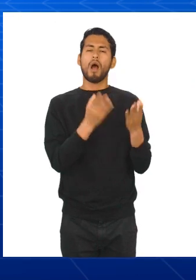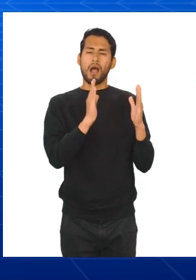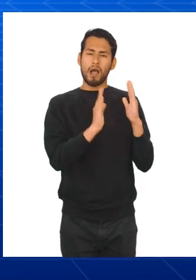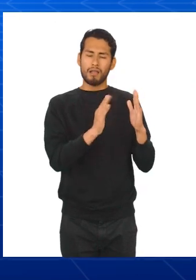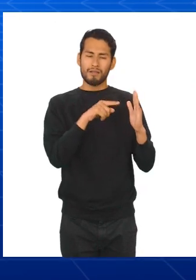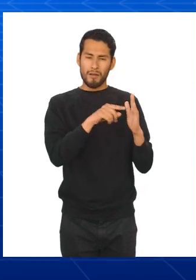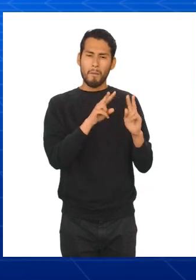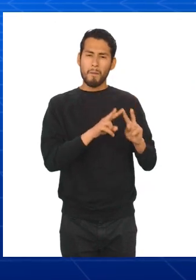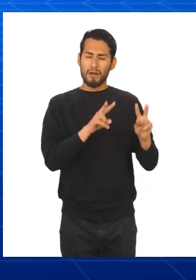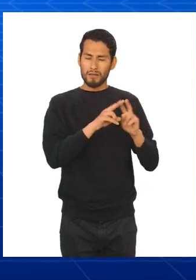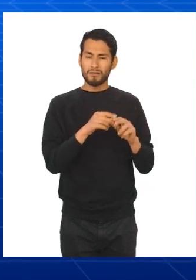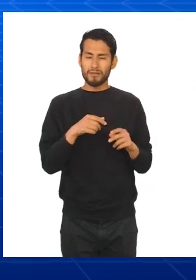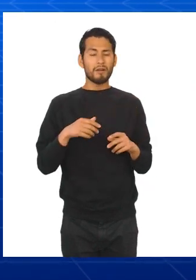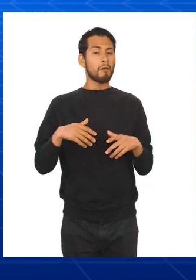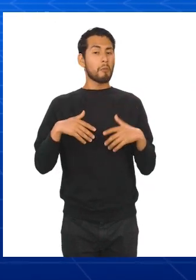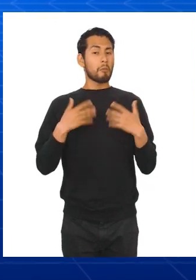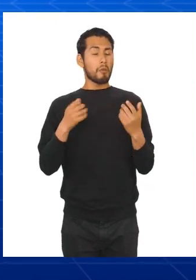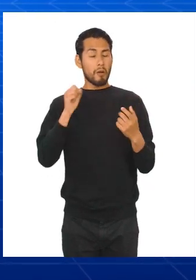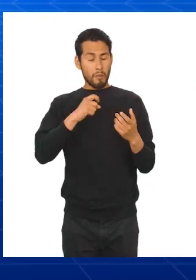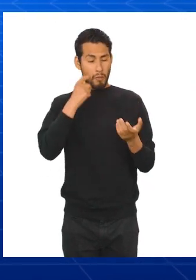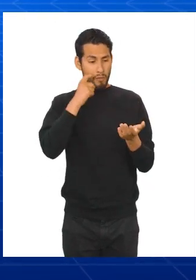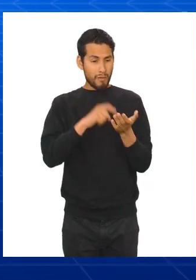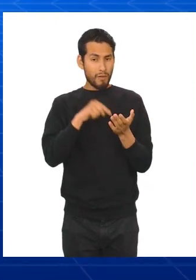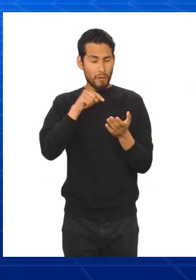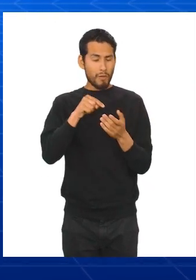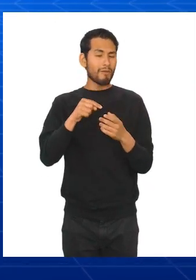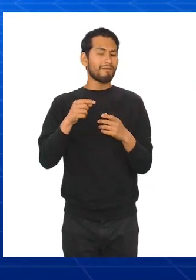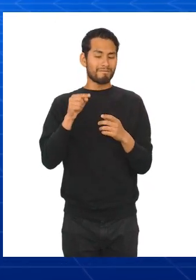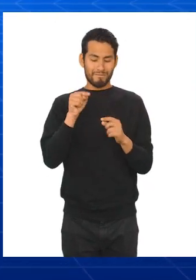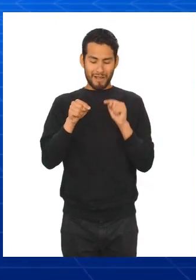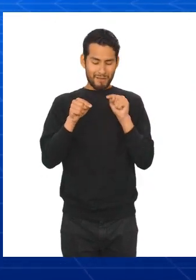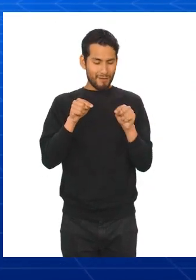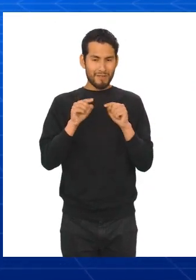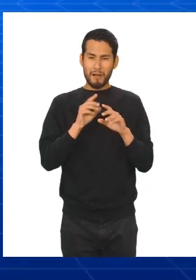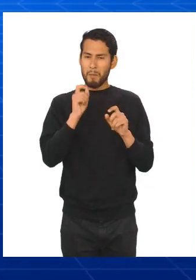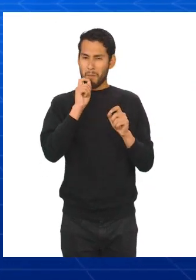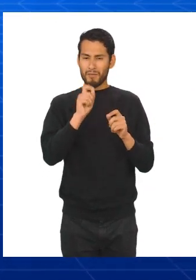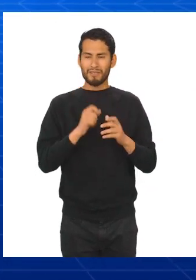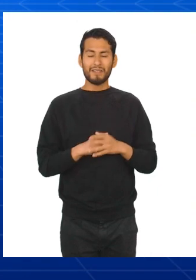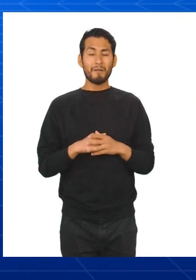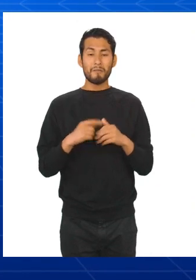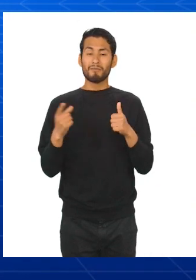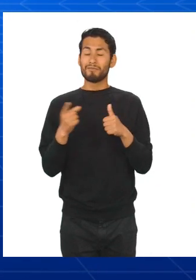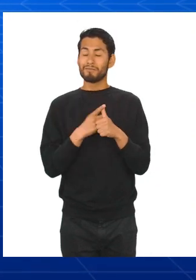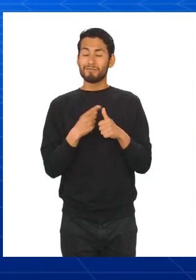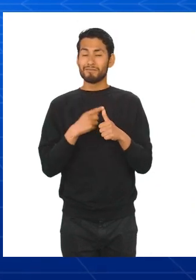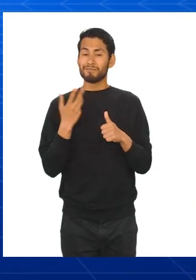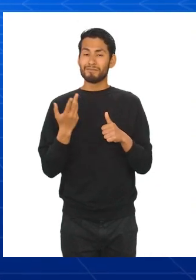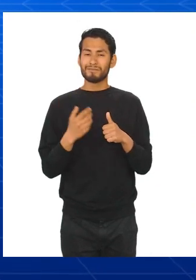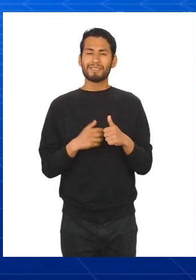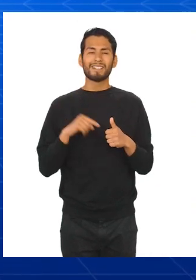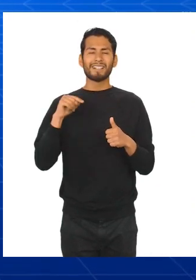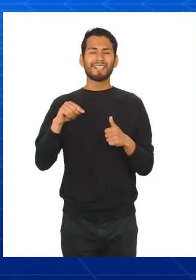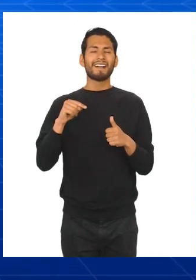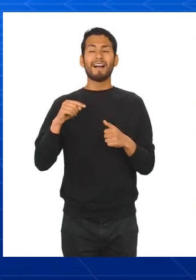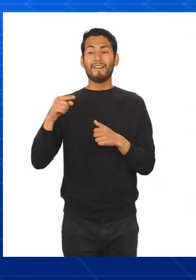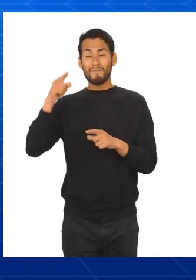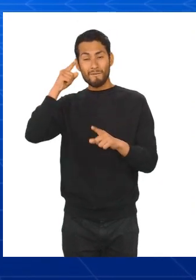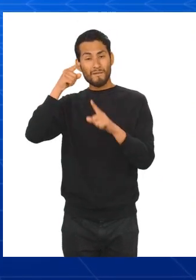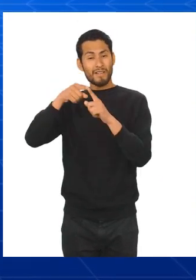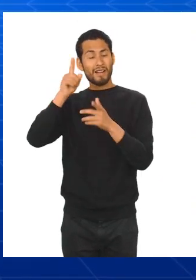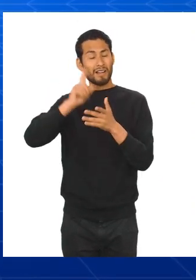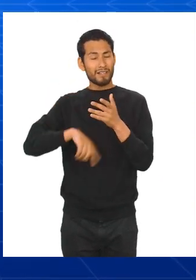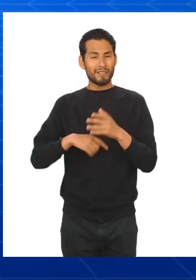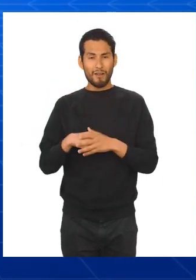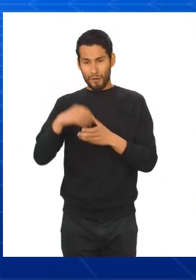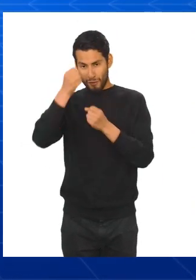determinado rango de valores. Concluyendo con la distinción de puntos significativos de este tema, como primer paso, tener claro